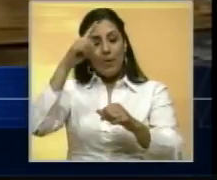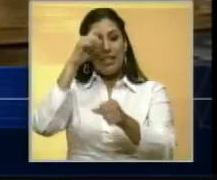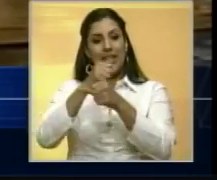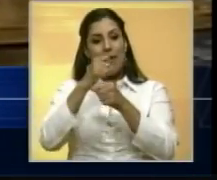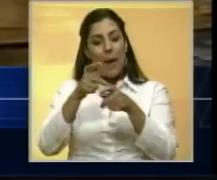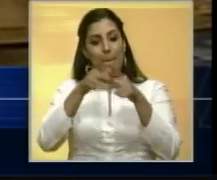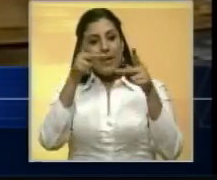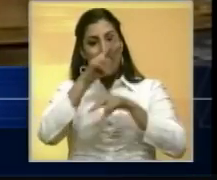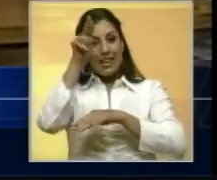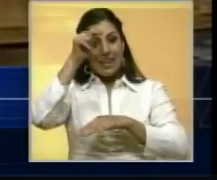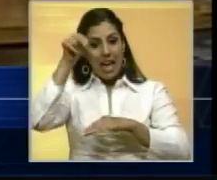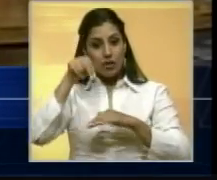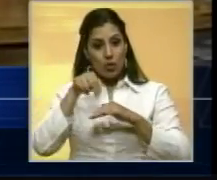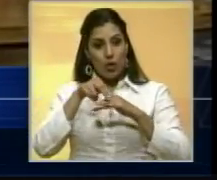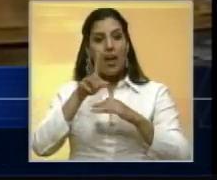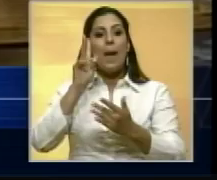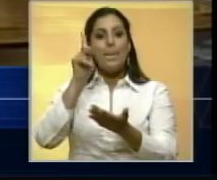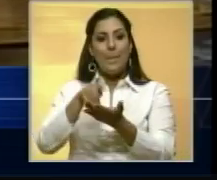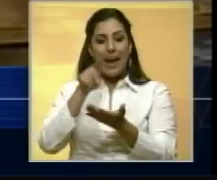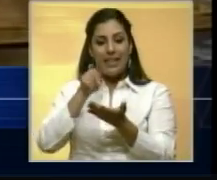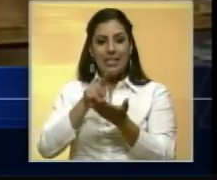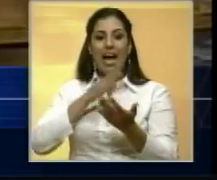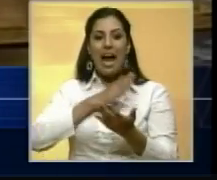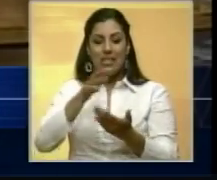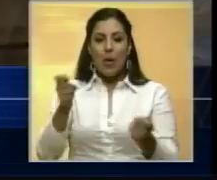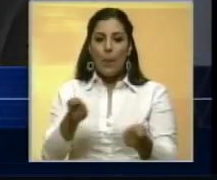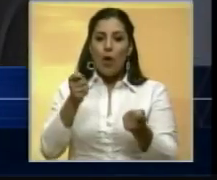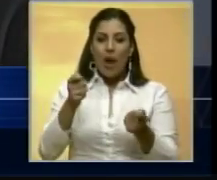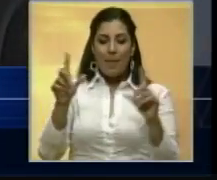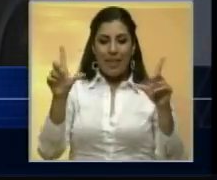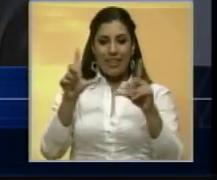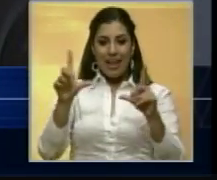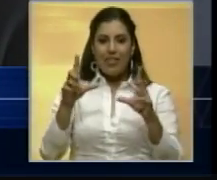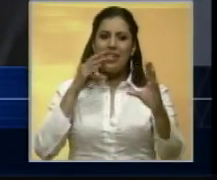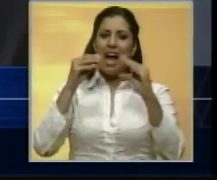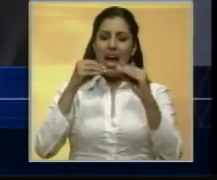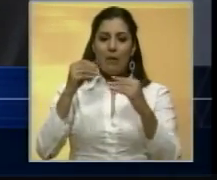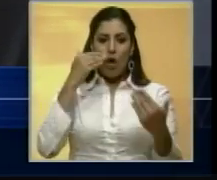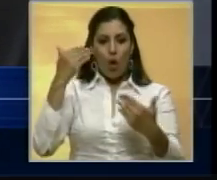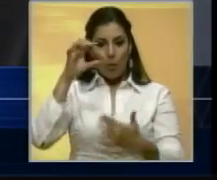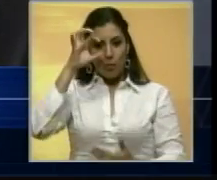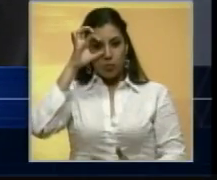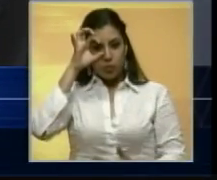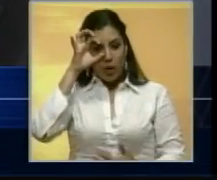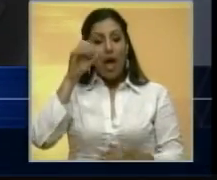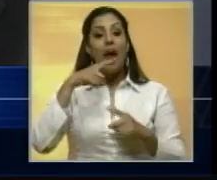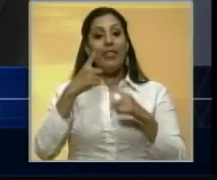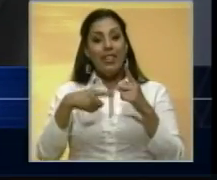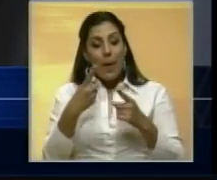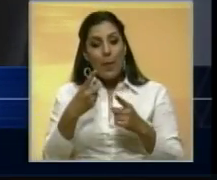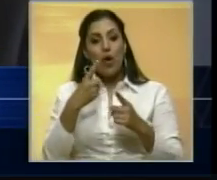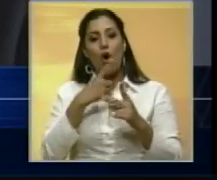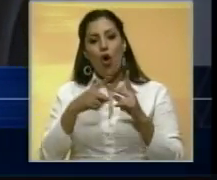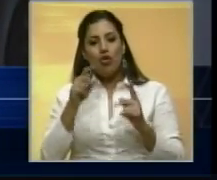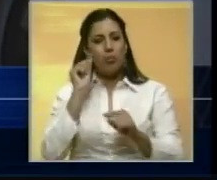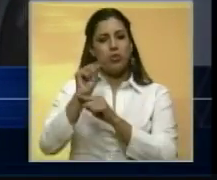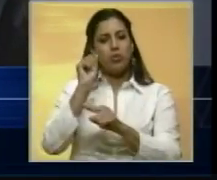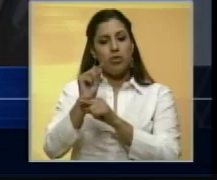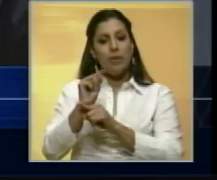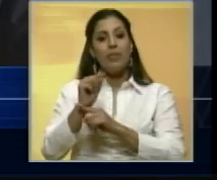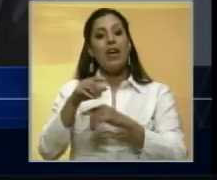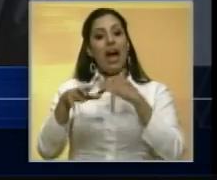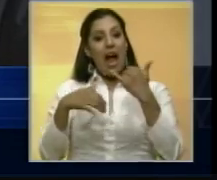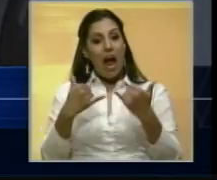el diario El Nacional, participó como conductor del programa de televisión Conversaciones con Alfredo Peña y sus Peñonazos, en el que